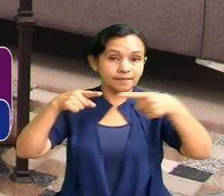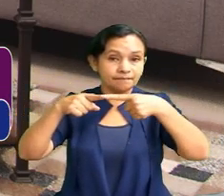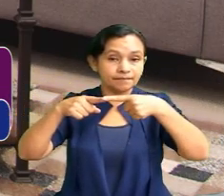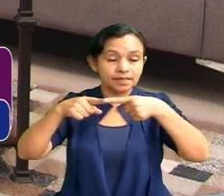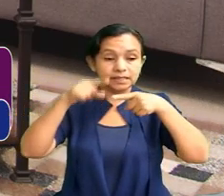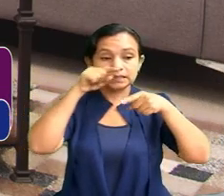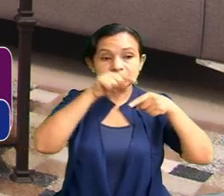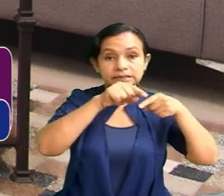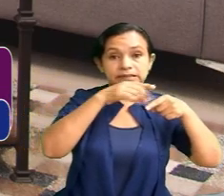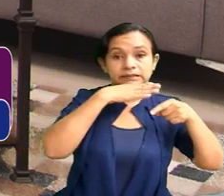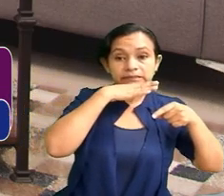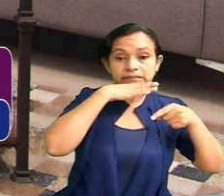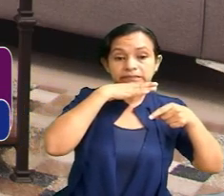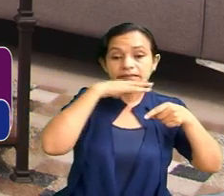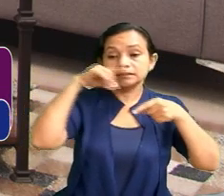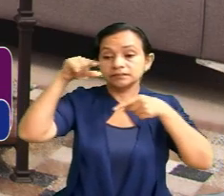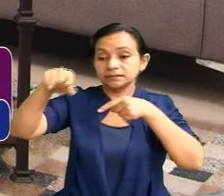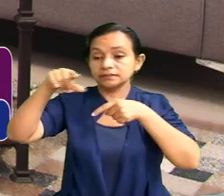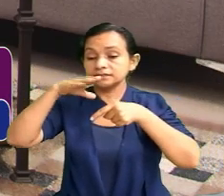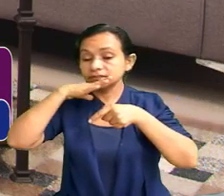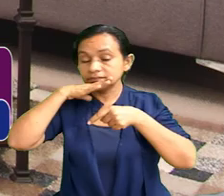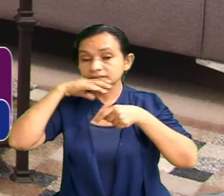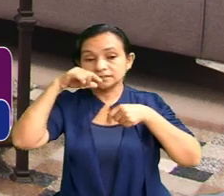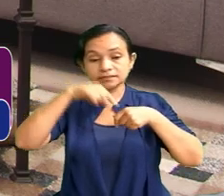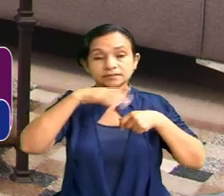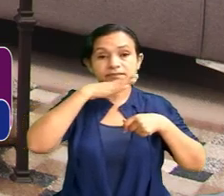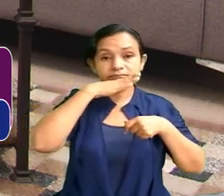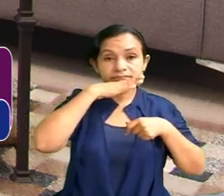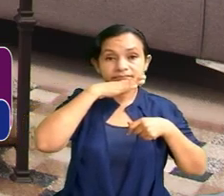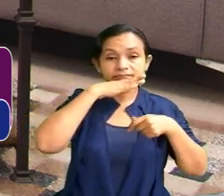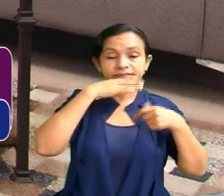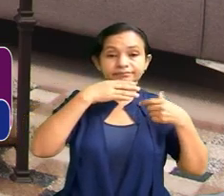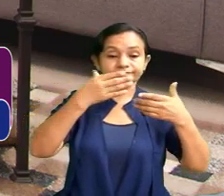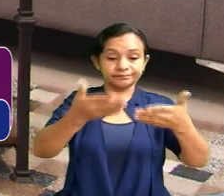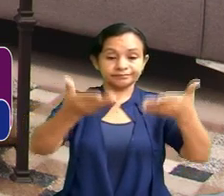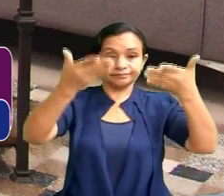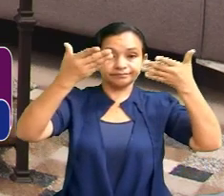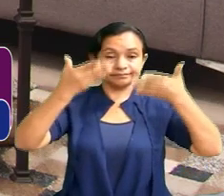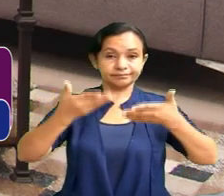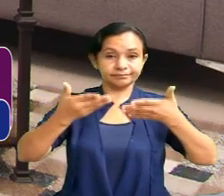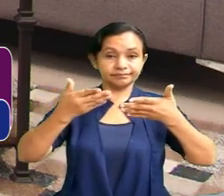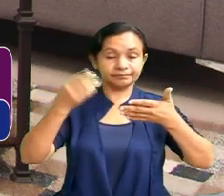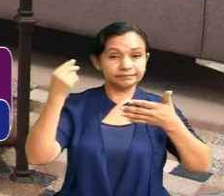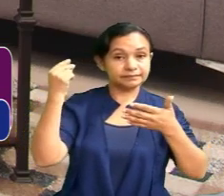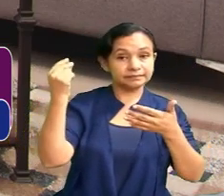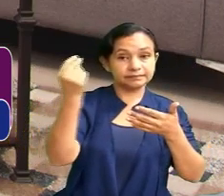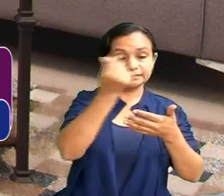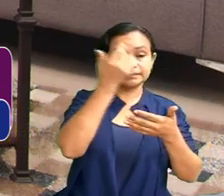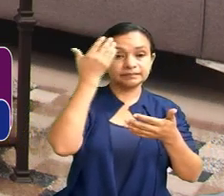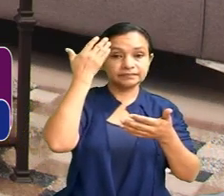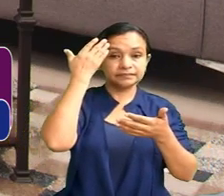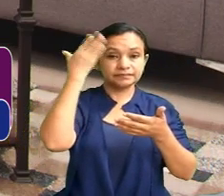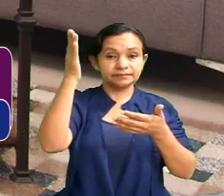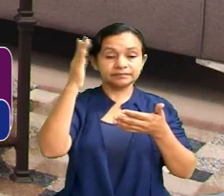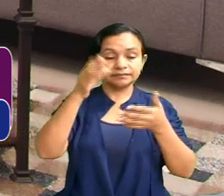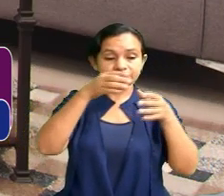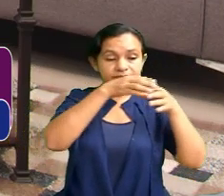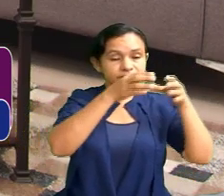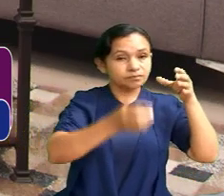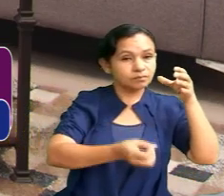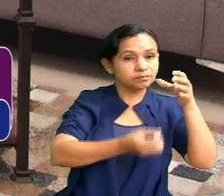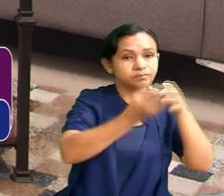críticos de manera que cuando la institución cuando cuando se presente pues una emergencia bien sea una erupción volcánica